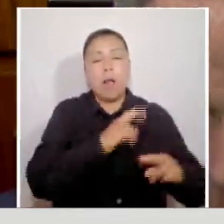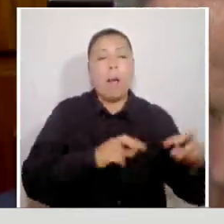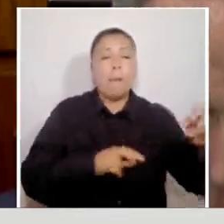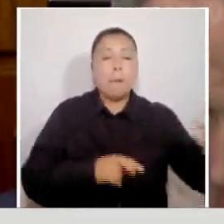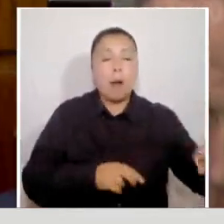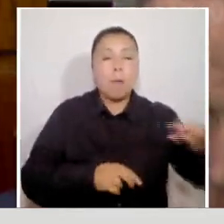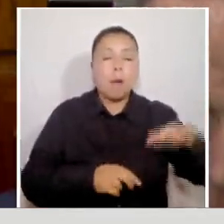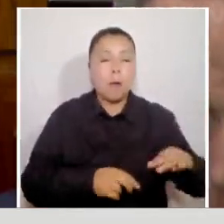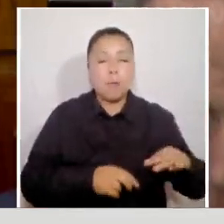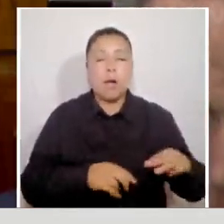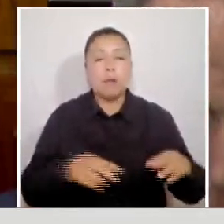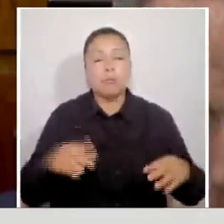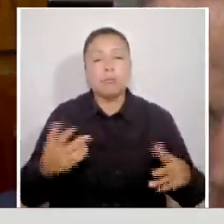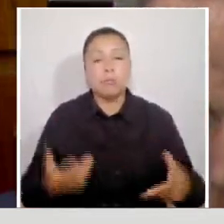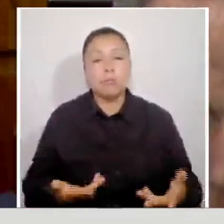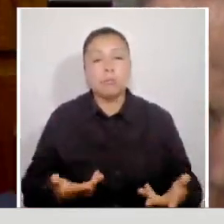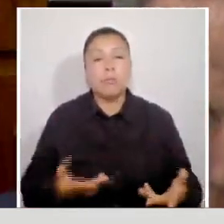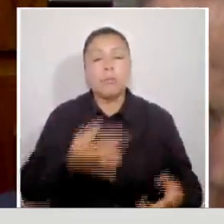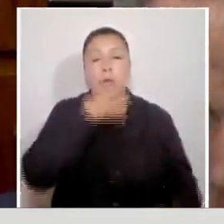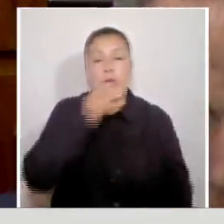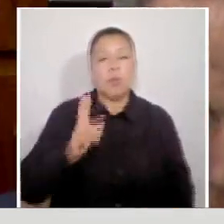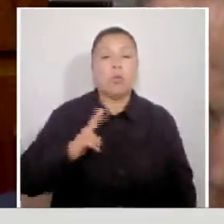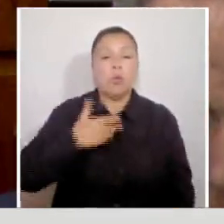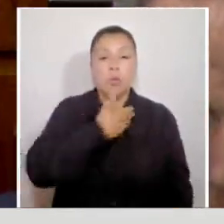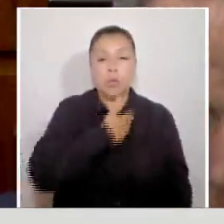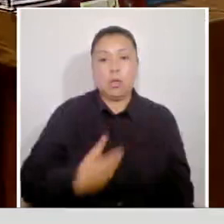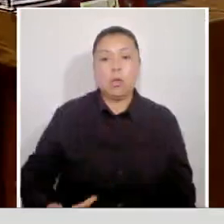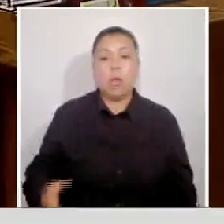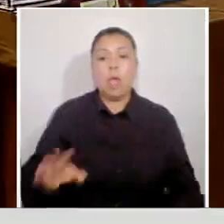madre he dicho señor presidente Muchas